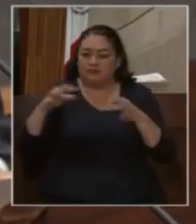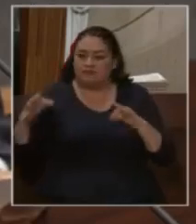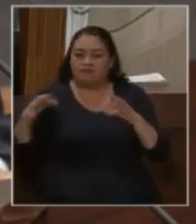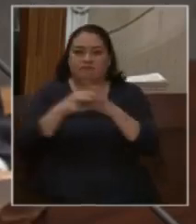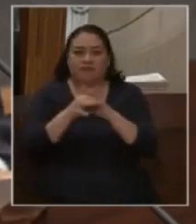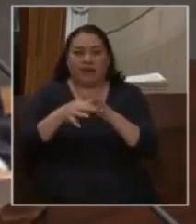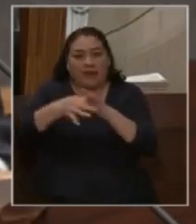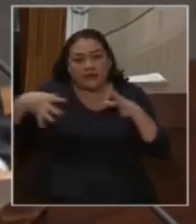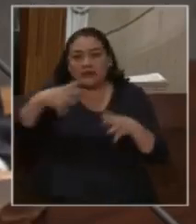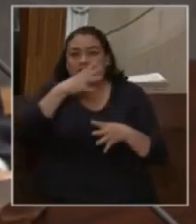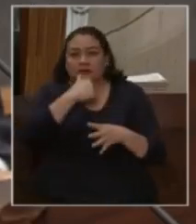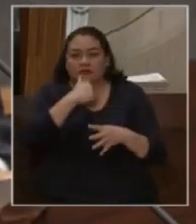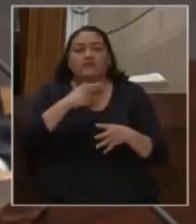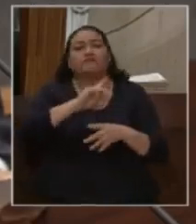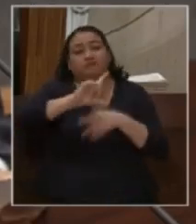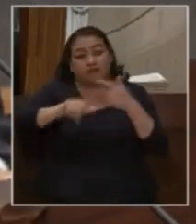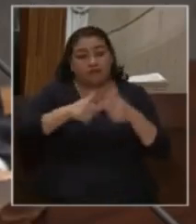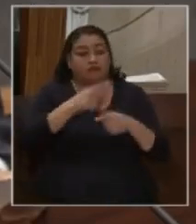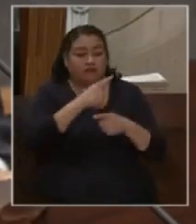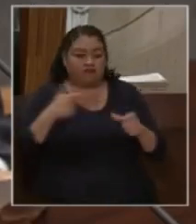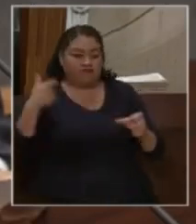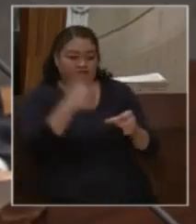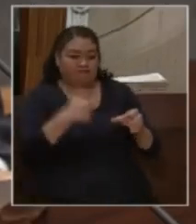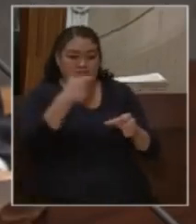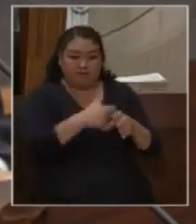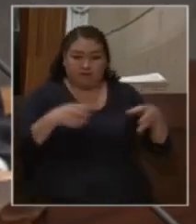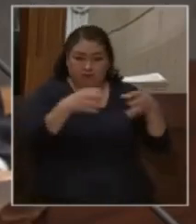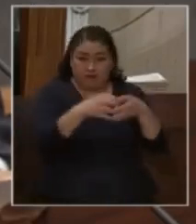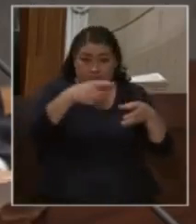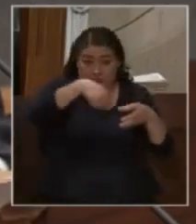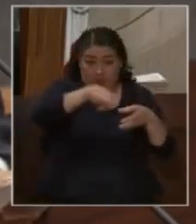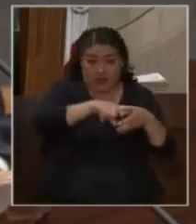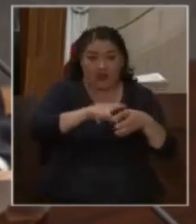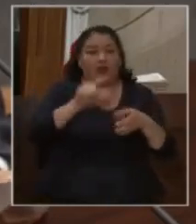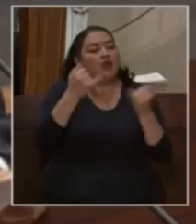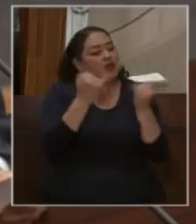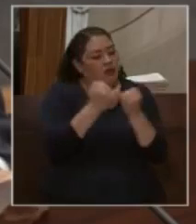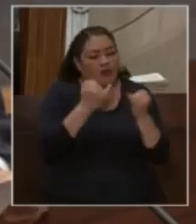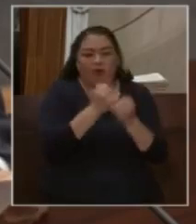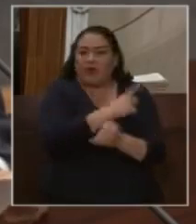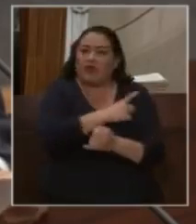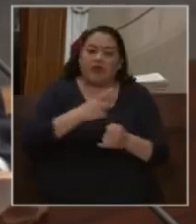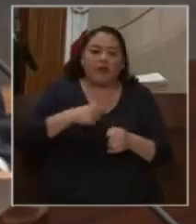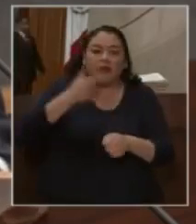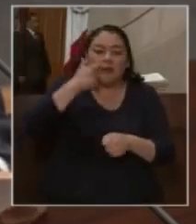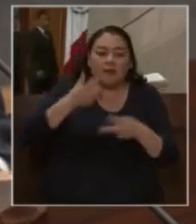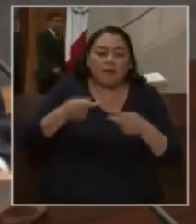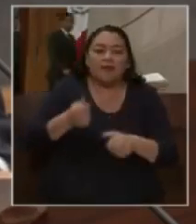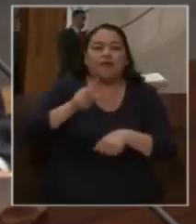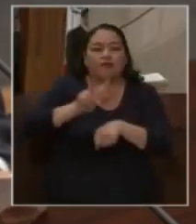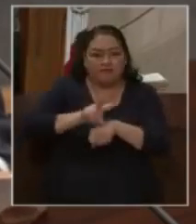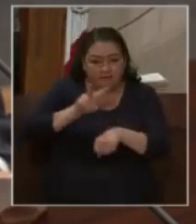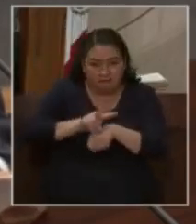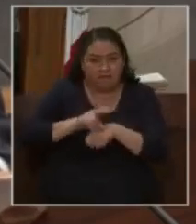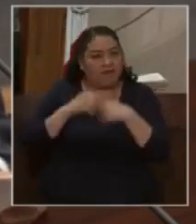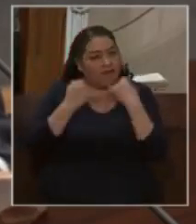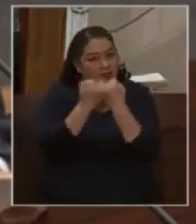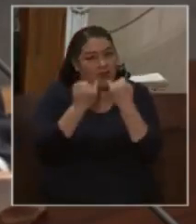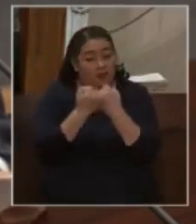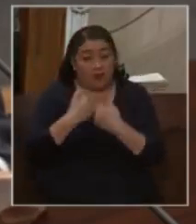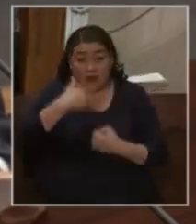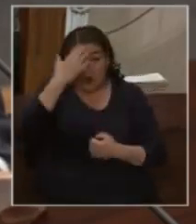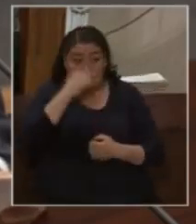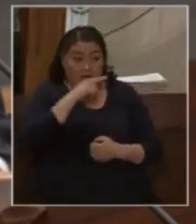la consideración de que los recursos ingresados al fideicomiso están sujetos a las reglas de fiscalización. Si bien la